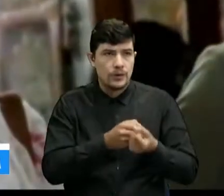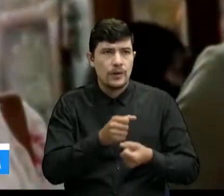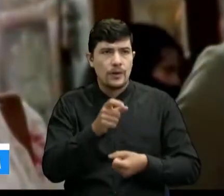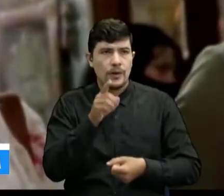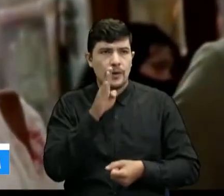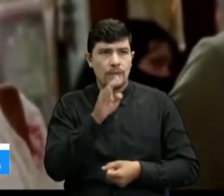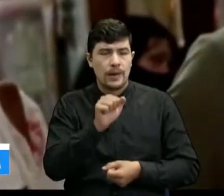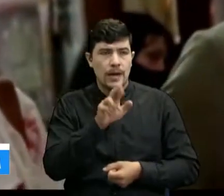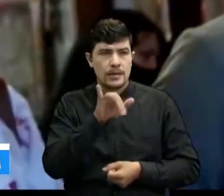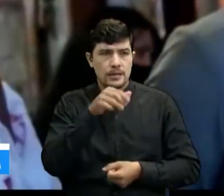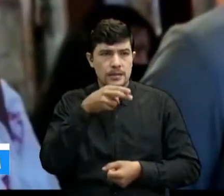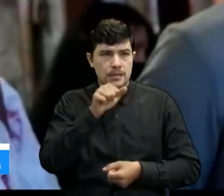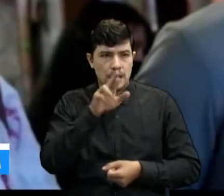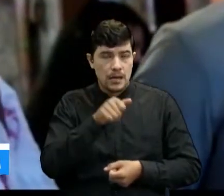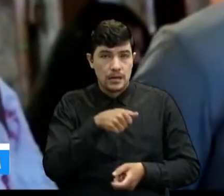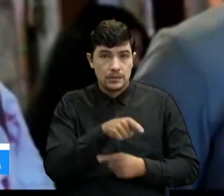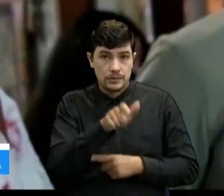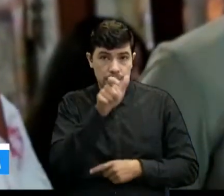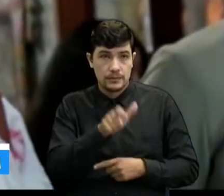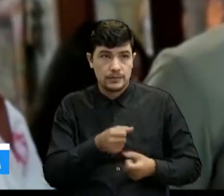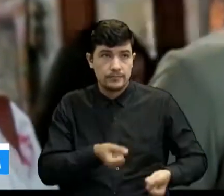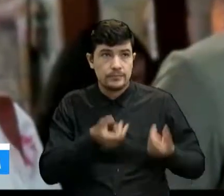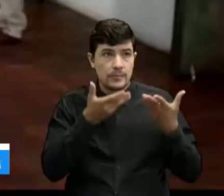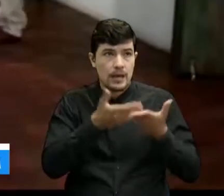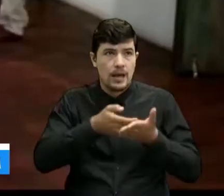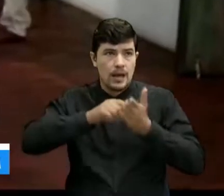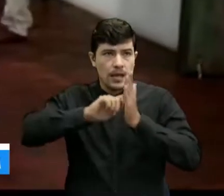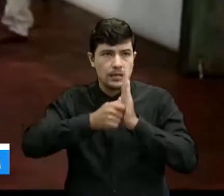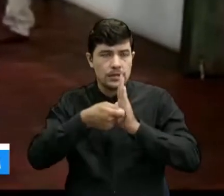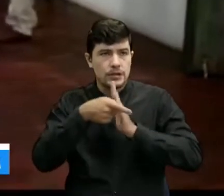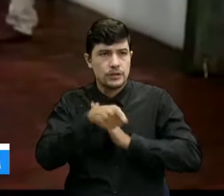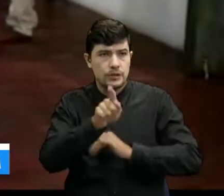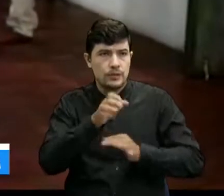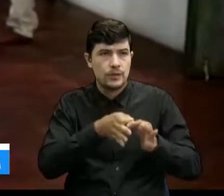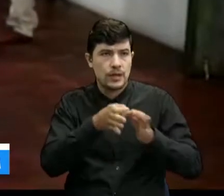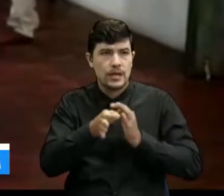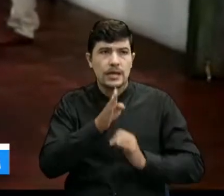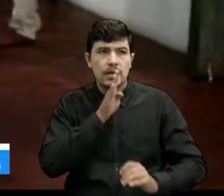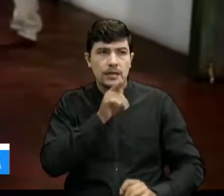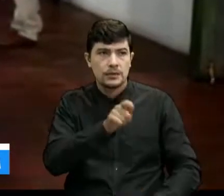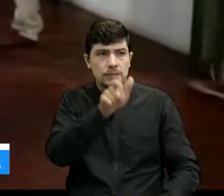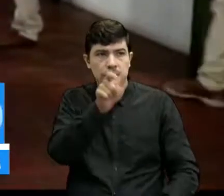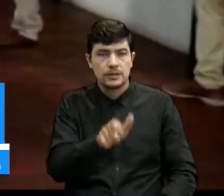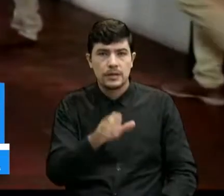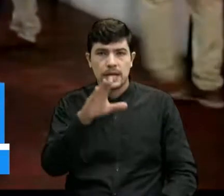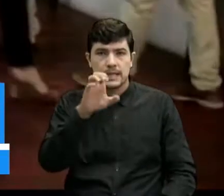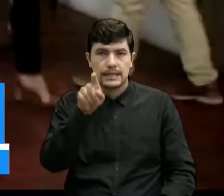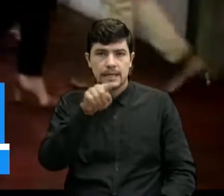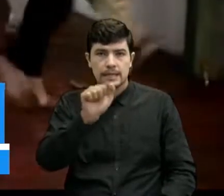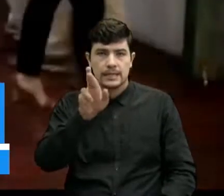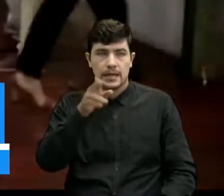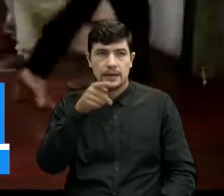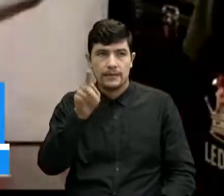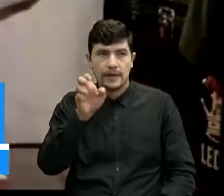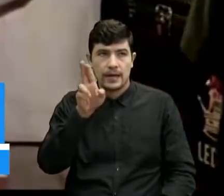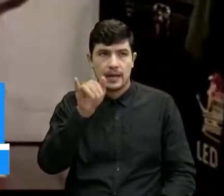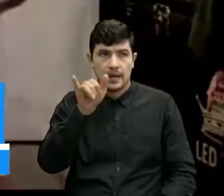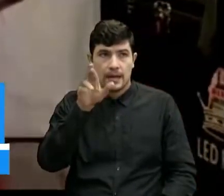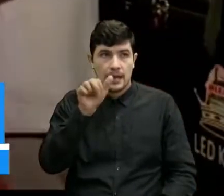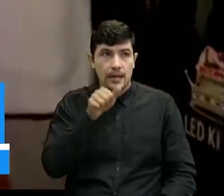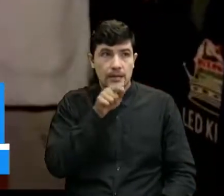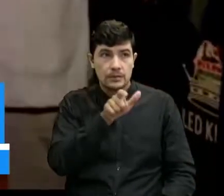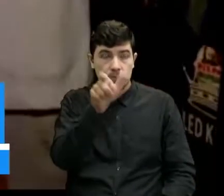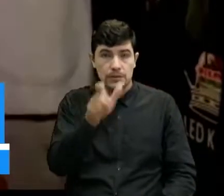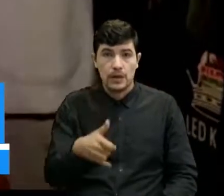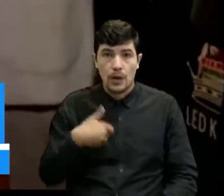Alfonso Rodríguez hizo entrega simbólica de las llaves del municipio a César Ferreira, el latinoamericano más joven en recorrer